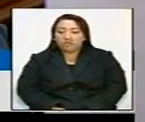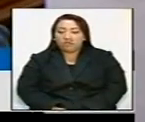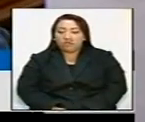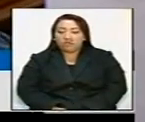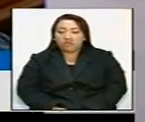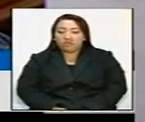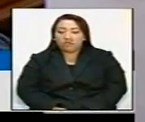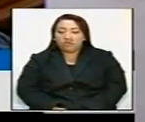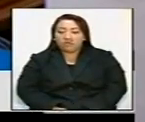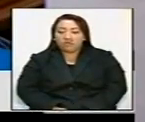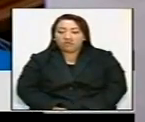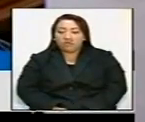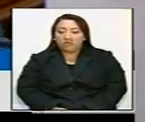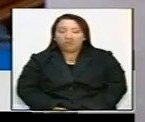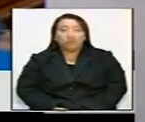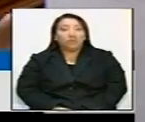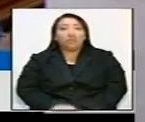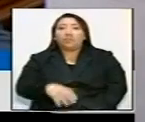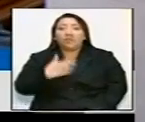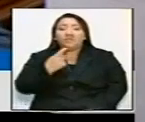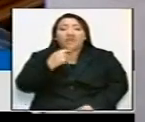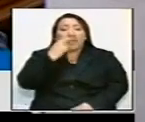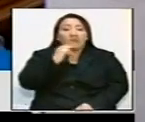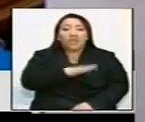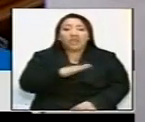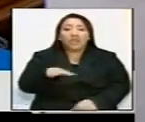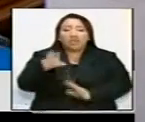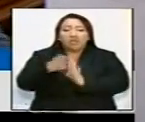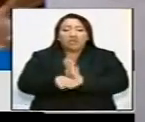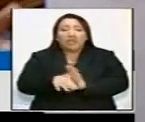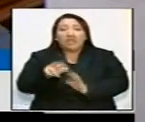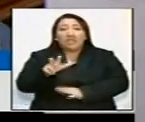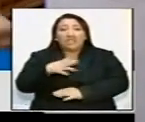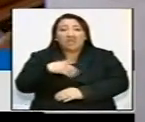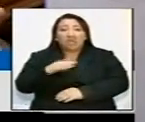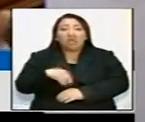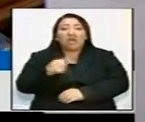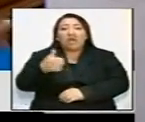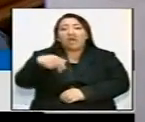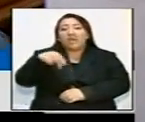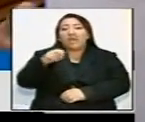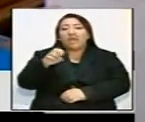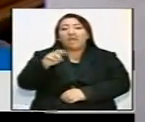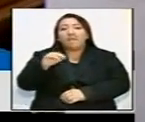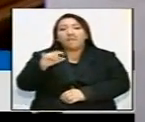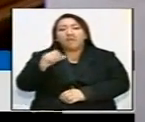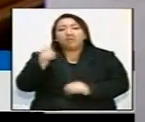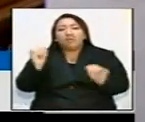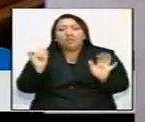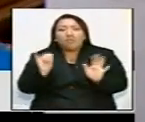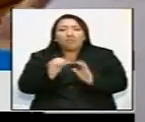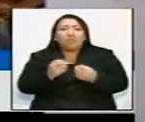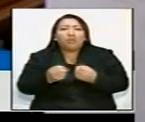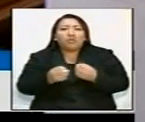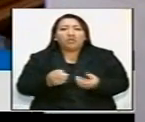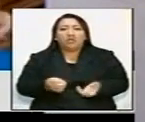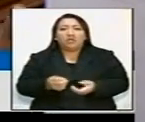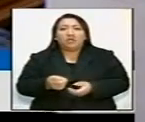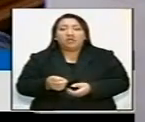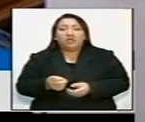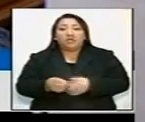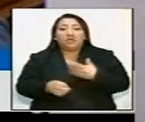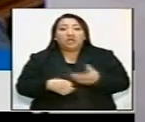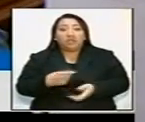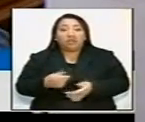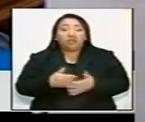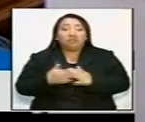niños tengan anemia menores de 3 años, porque esta mitad de niños menores de 3 años después van a entrar